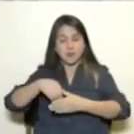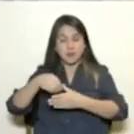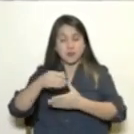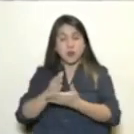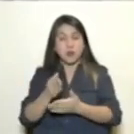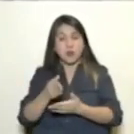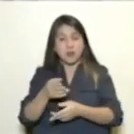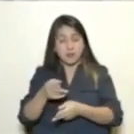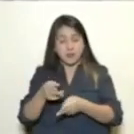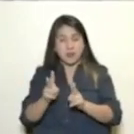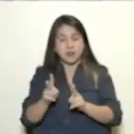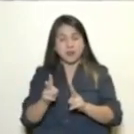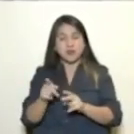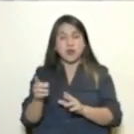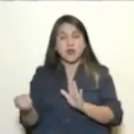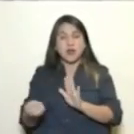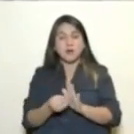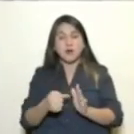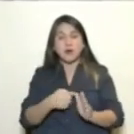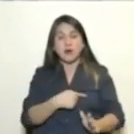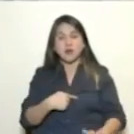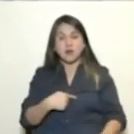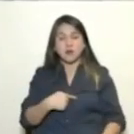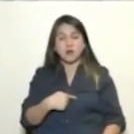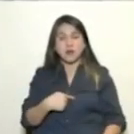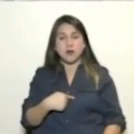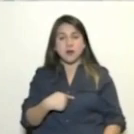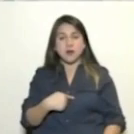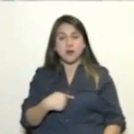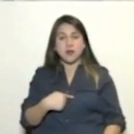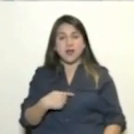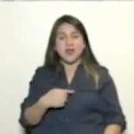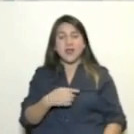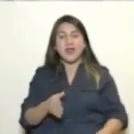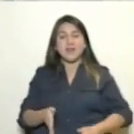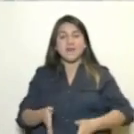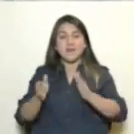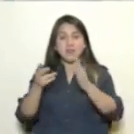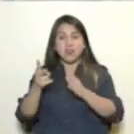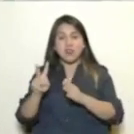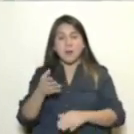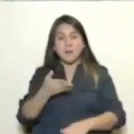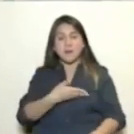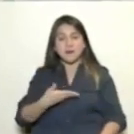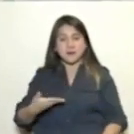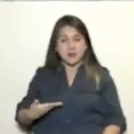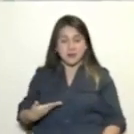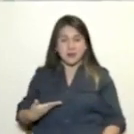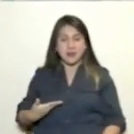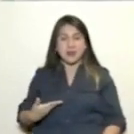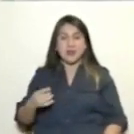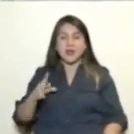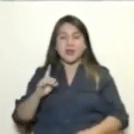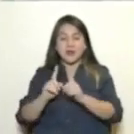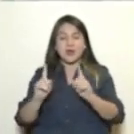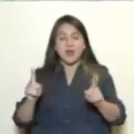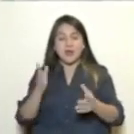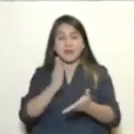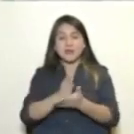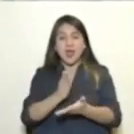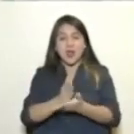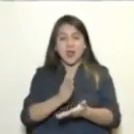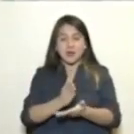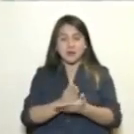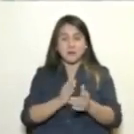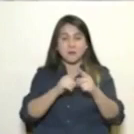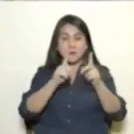Derecho y le puso el nombre al edificio, Edificio de los Presidentes. Entonces, cada de las salas que habían dentro